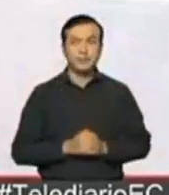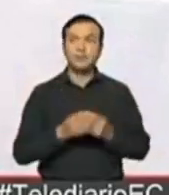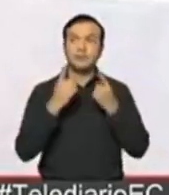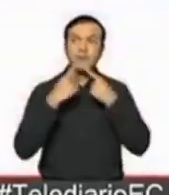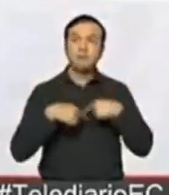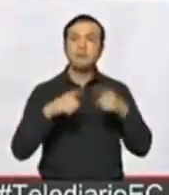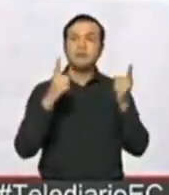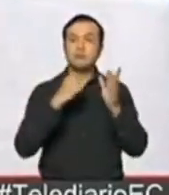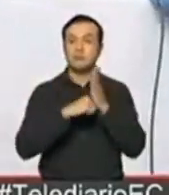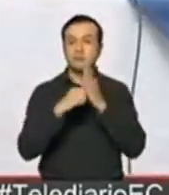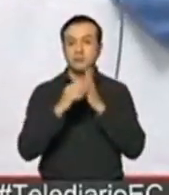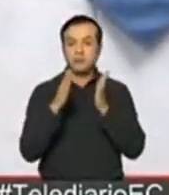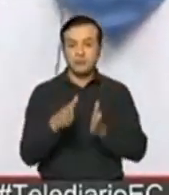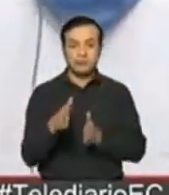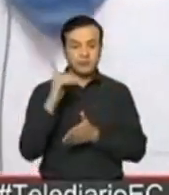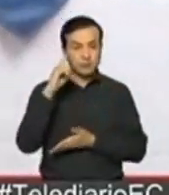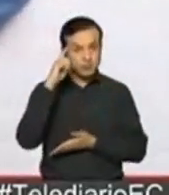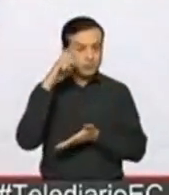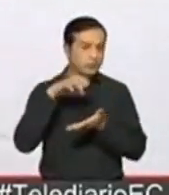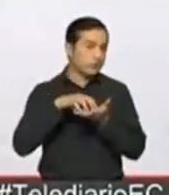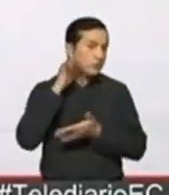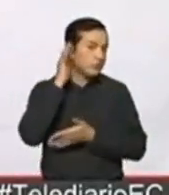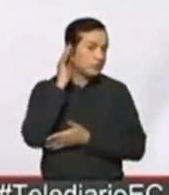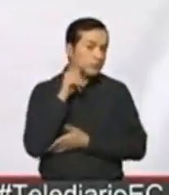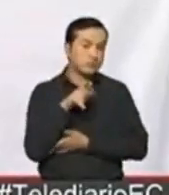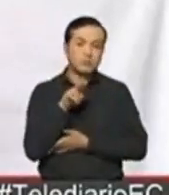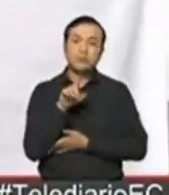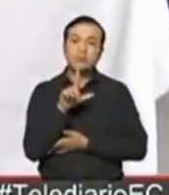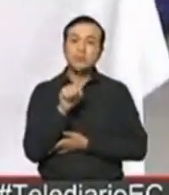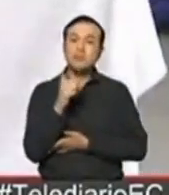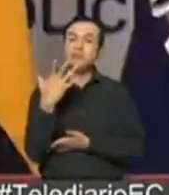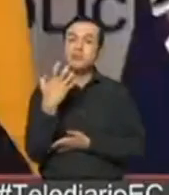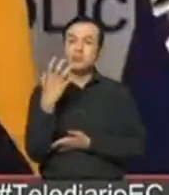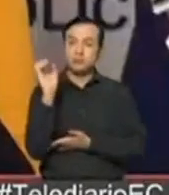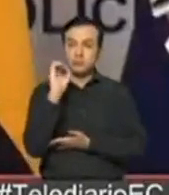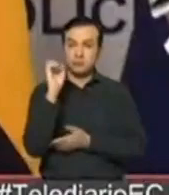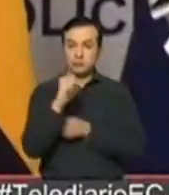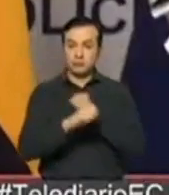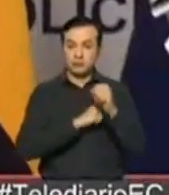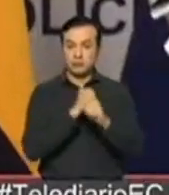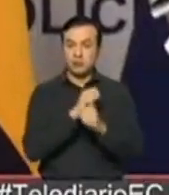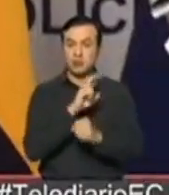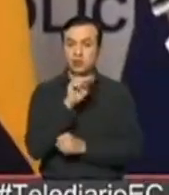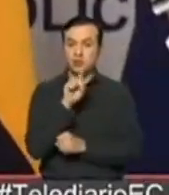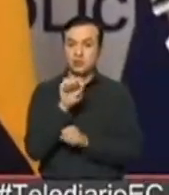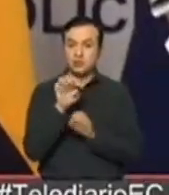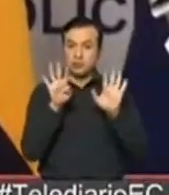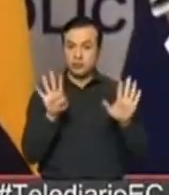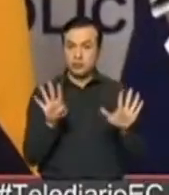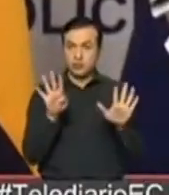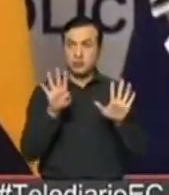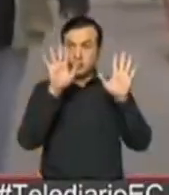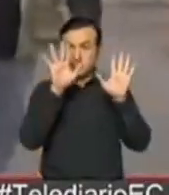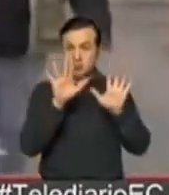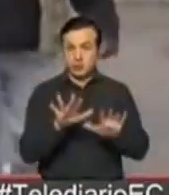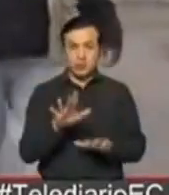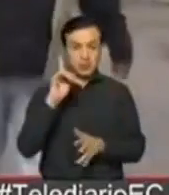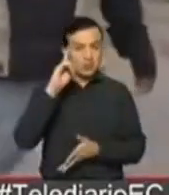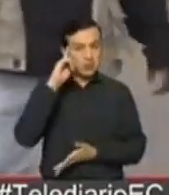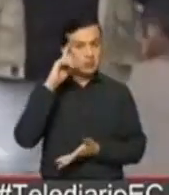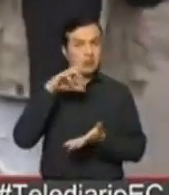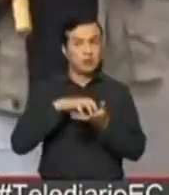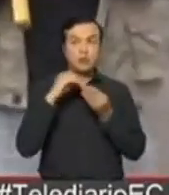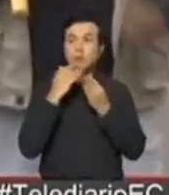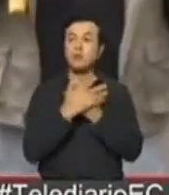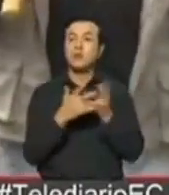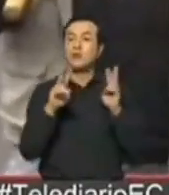Las declaraciones de la ministra de Gobierno María Paula Romo fueron emitidas el 15 de octubre de 2019, en el balance preliminar que esta Secretaría de Estado hizo sobre